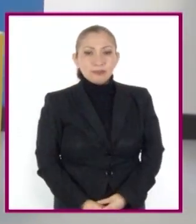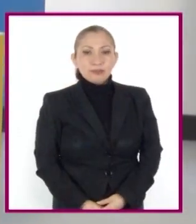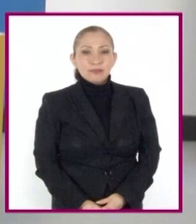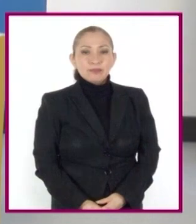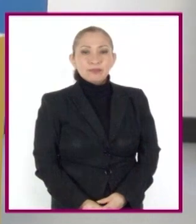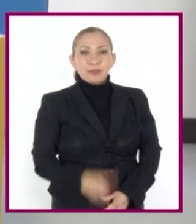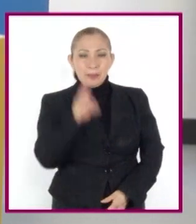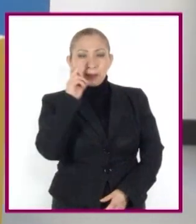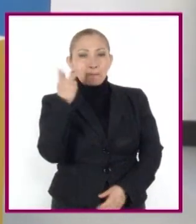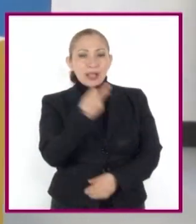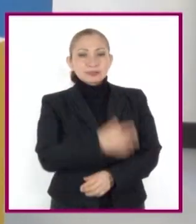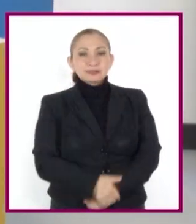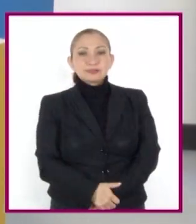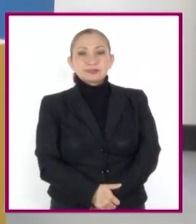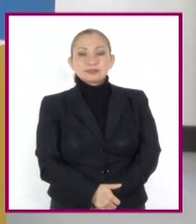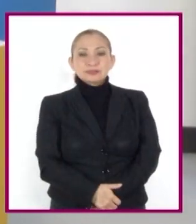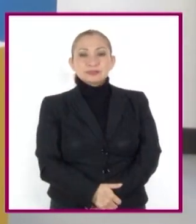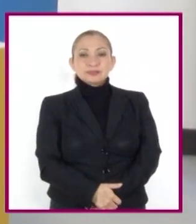Vamos a ver qué pasa.